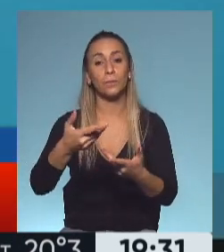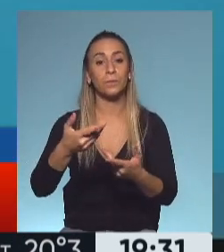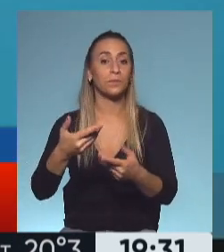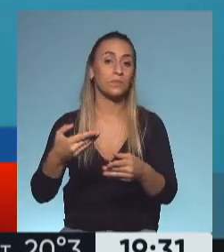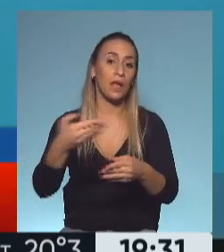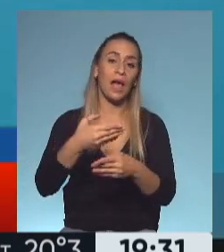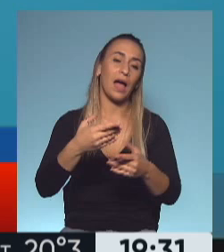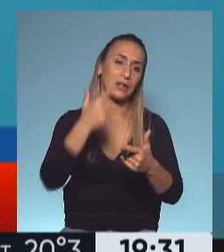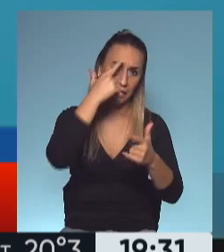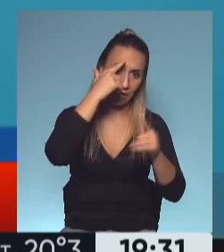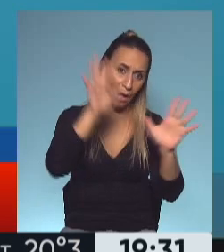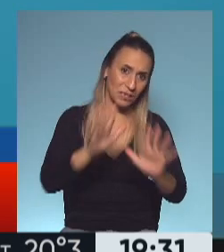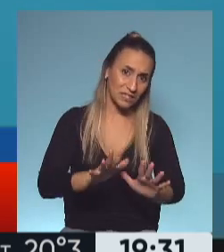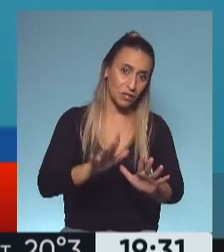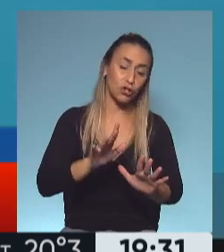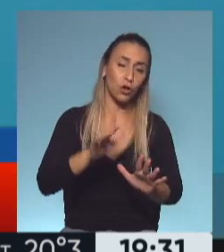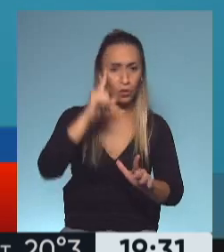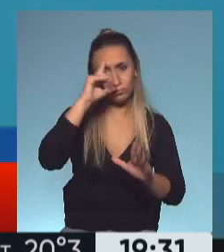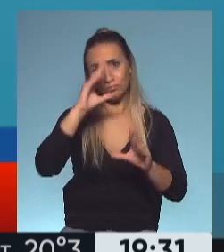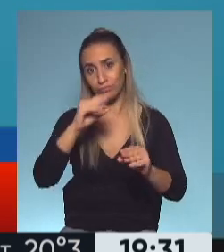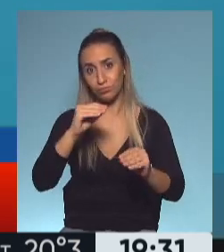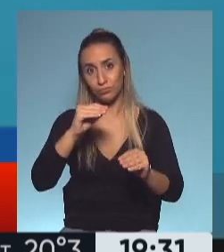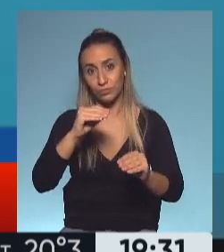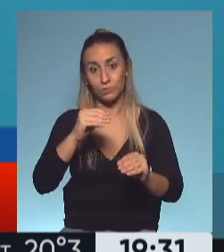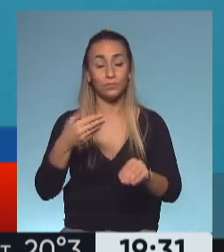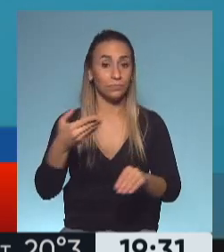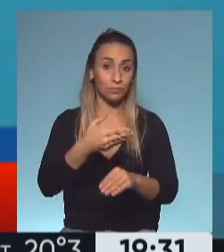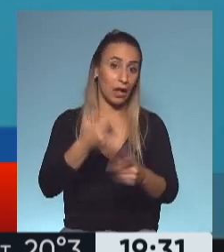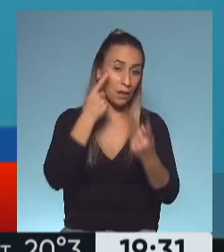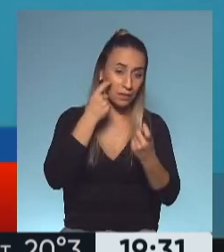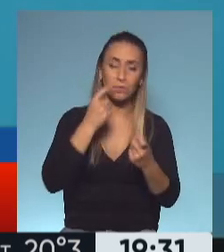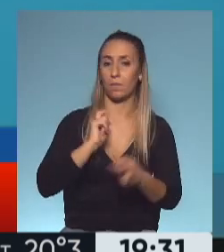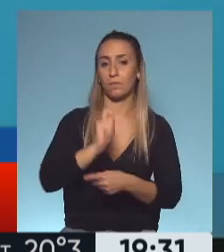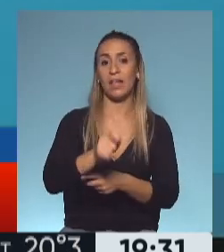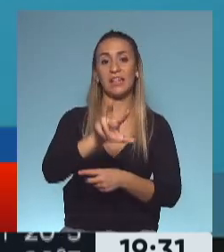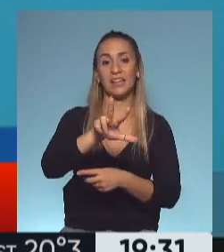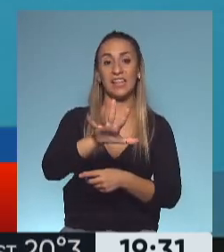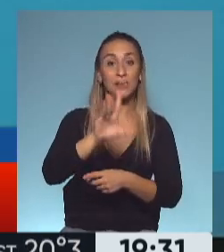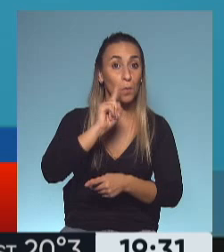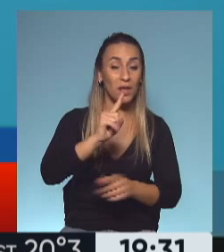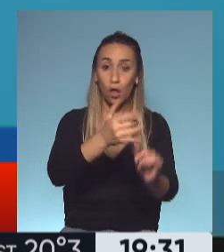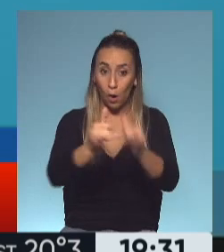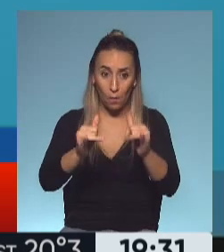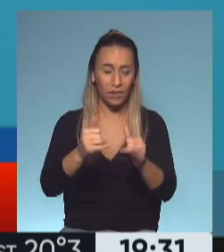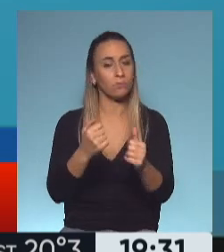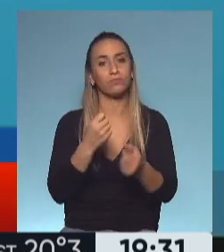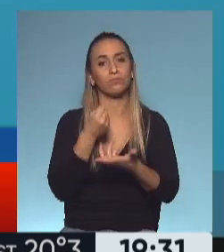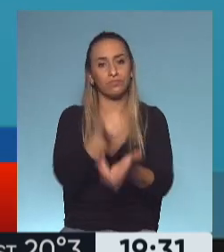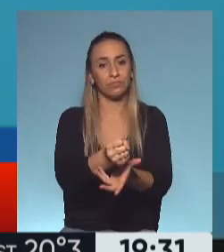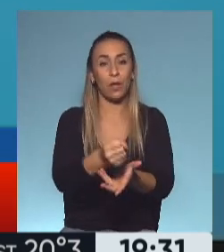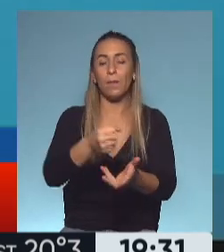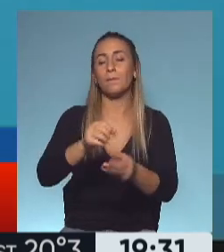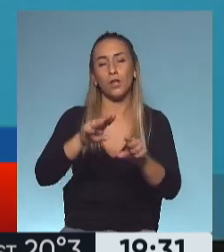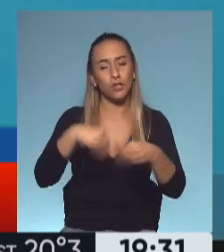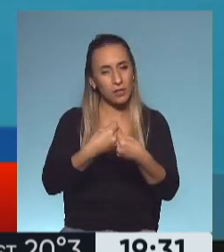actividades de capacitación y formación. Hoy reciben este beneficio 35.000 jóvenes, vamos a llegar a